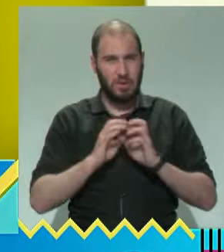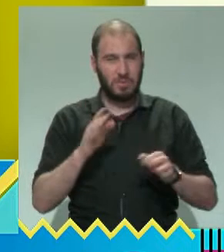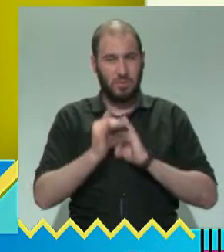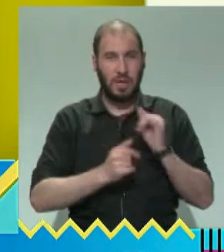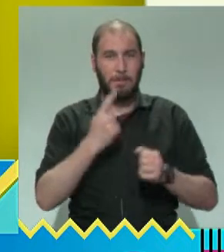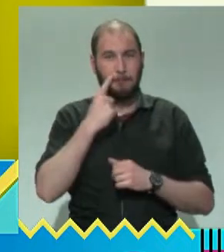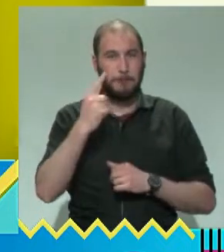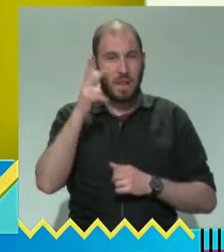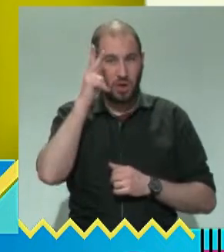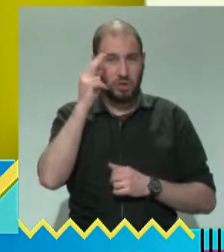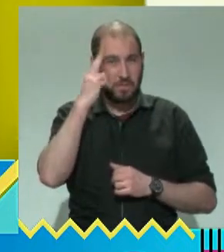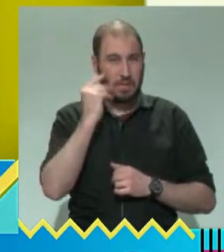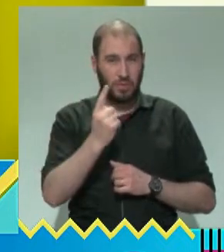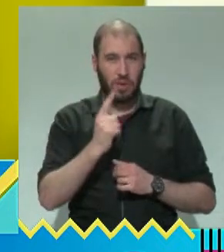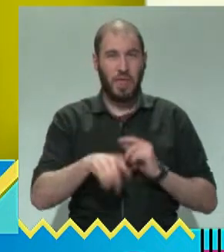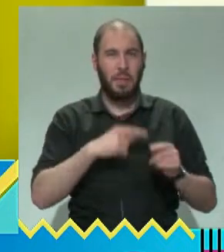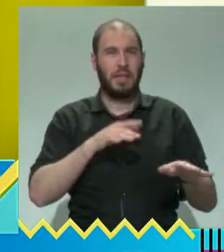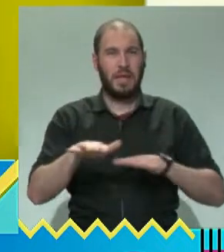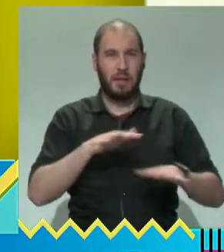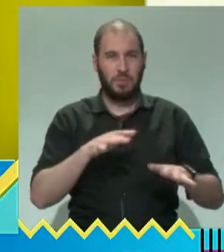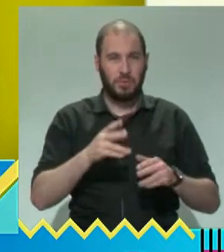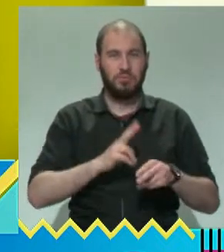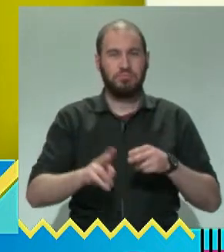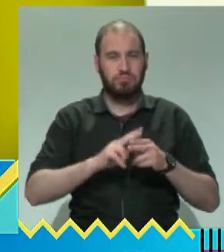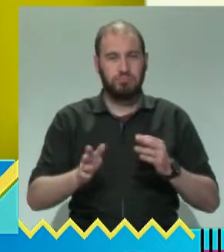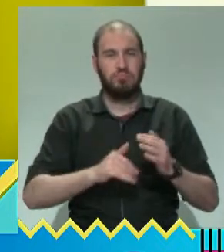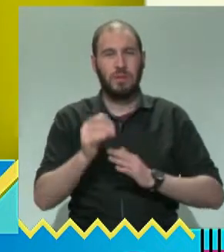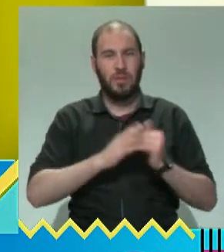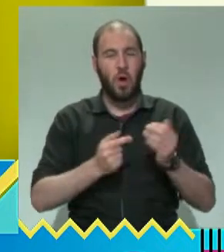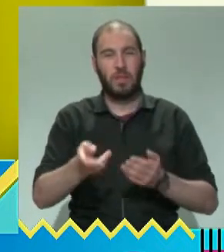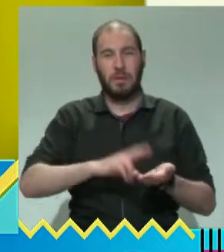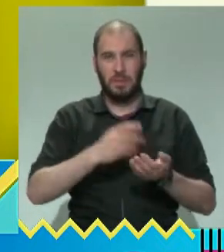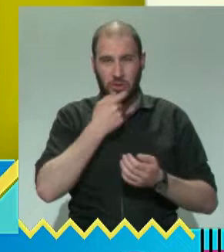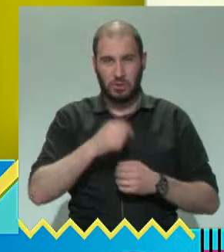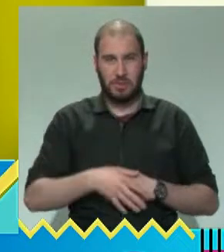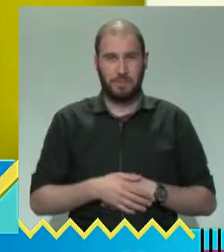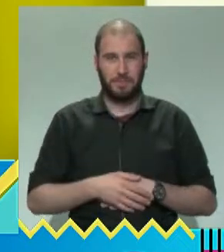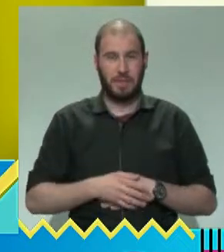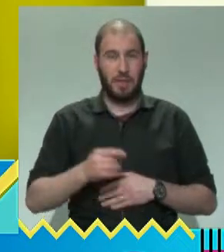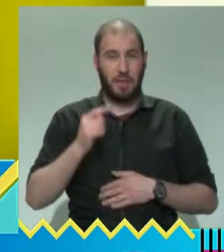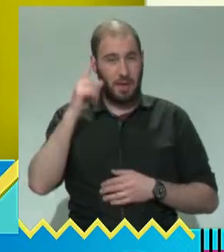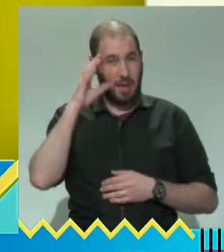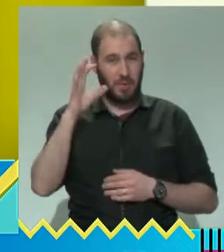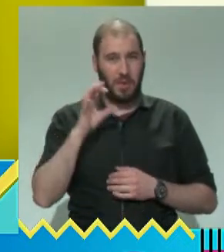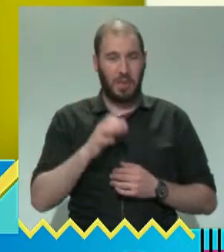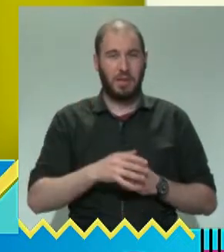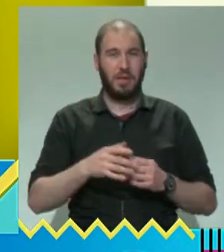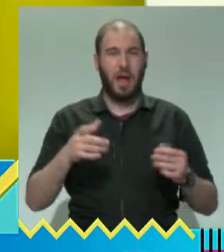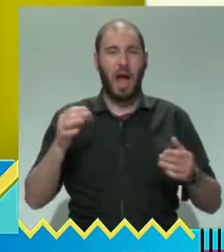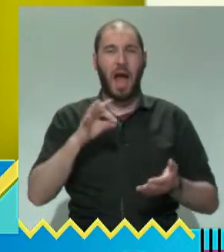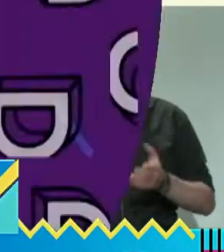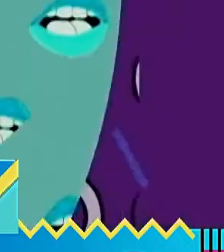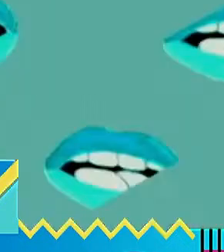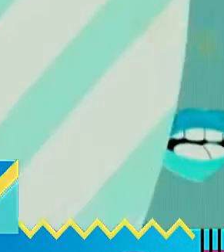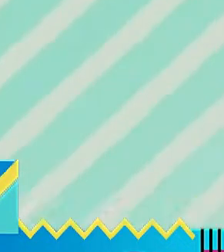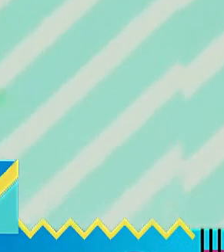En 1891, después del terremoto, la reconstrucción de la provincia de Mendoza, se tiene en cuenta, sí, esto del plantar árboles